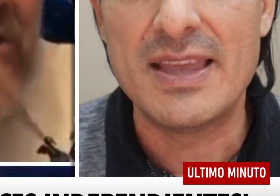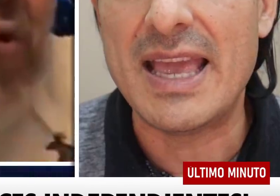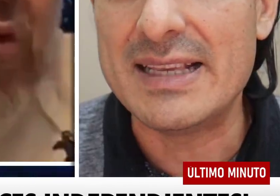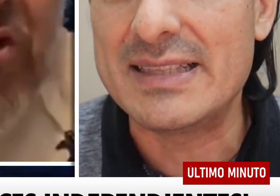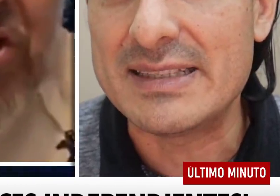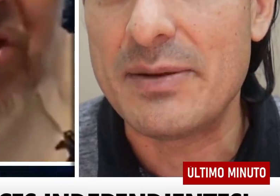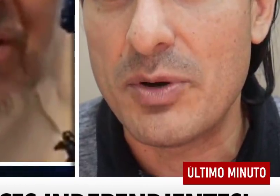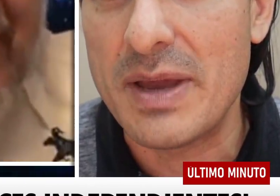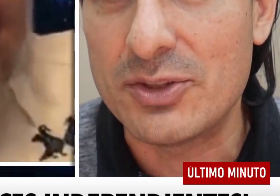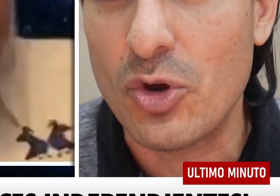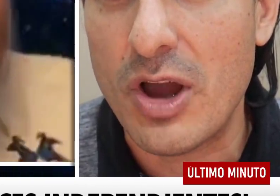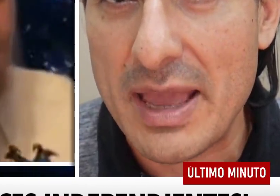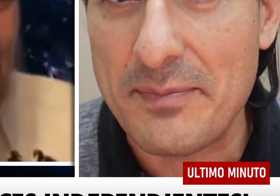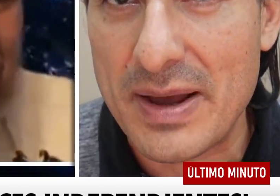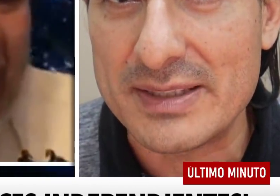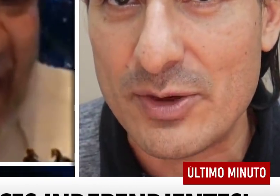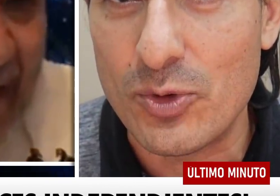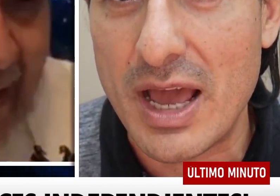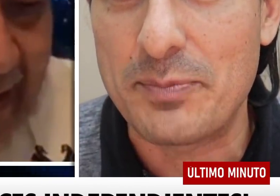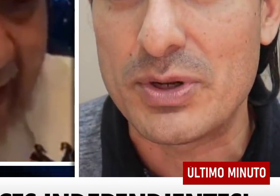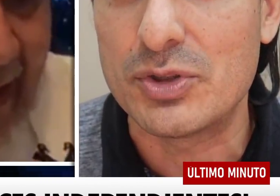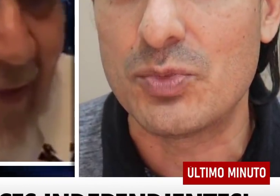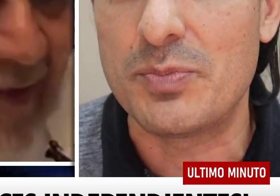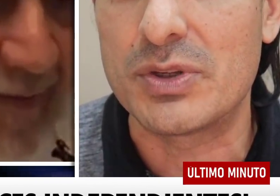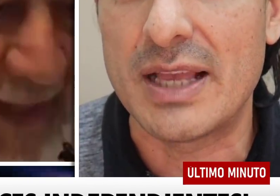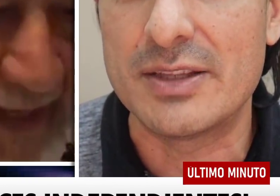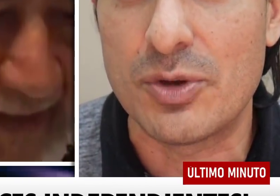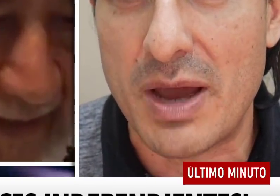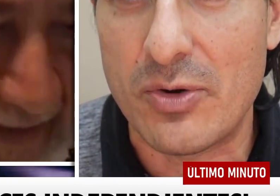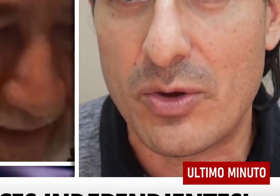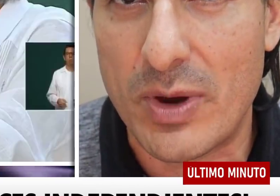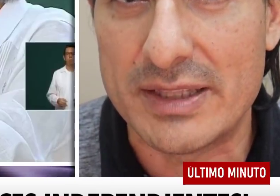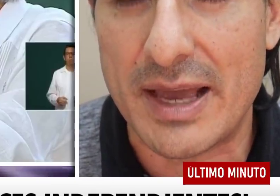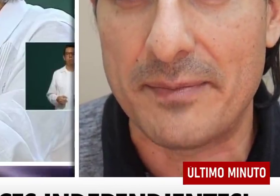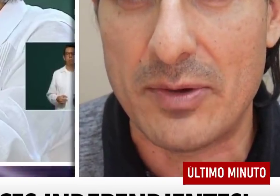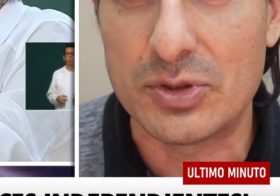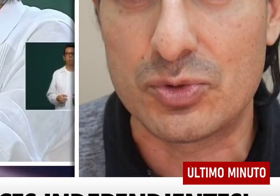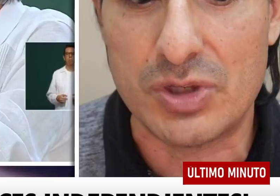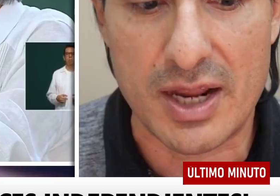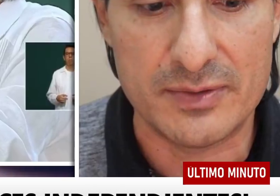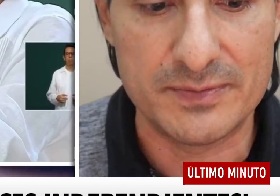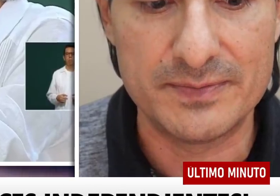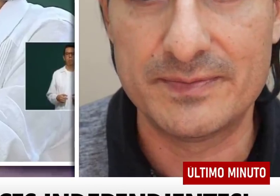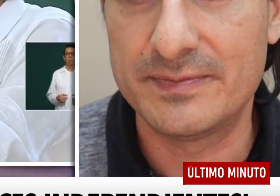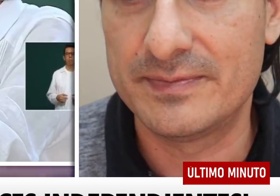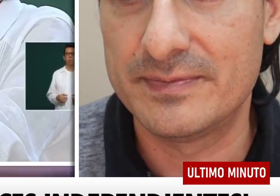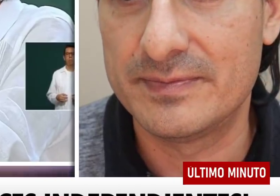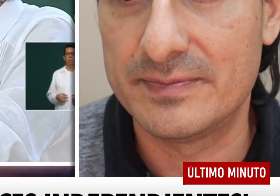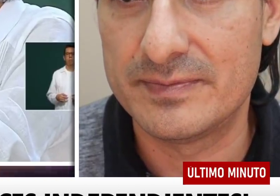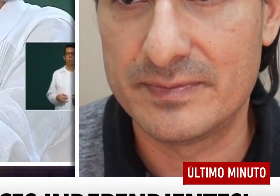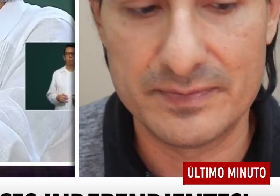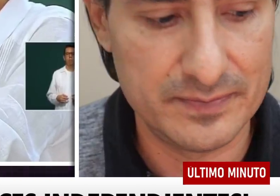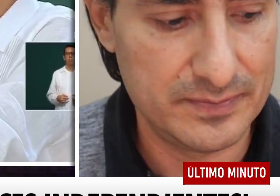este es el momento en particular por eso es muy importante tomarlo en cuenta vamos a escuchar